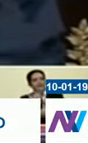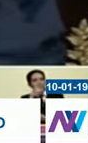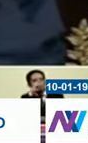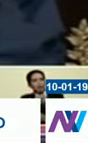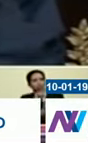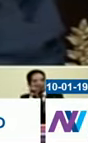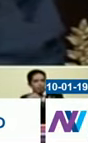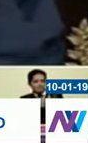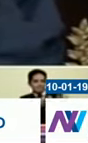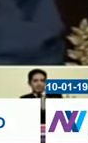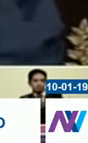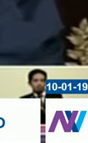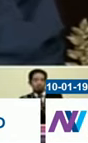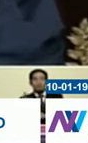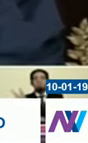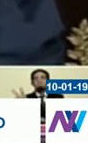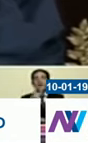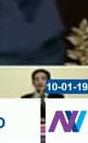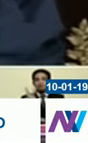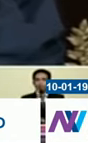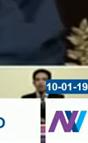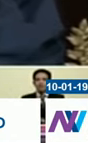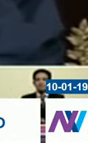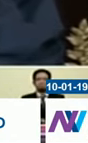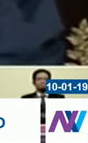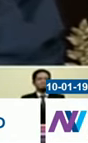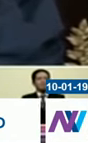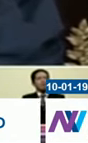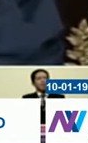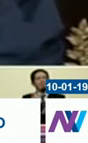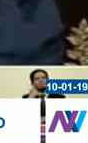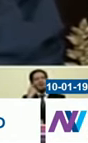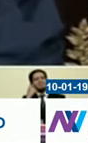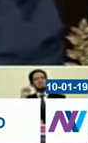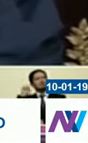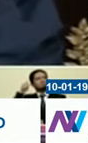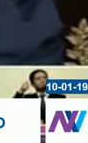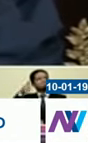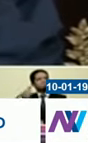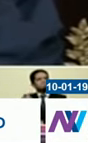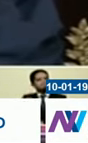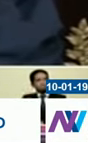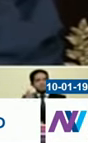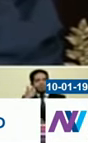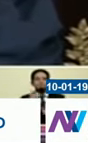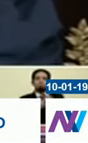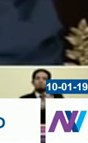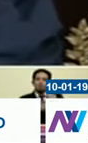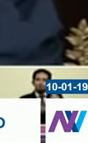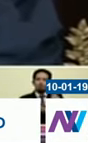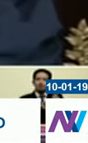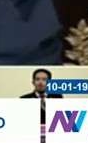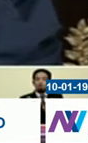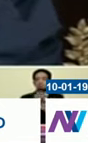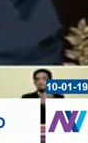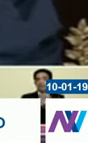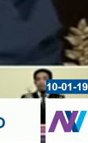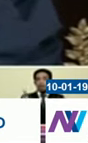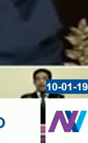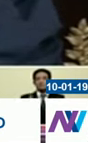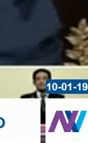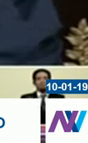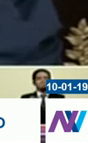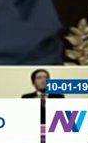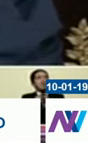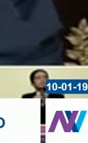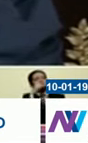el pueblo de Venezuela, fiel a su tradición republicana y en un claro ejemplo de civismo, democracia y madurez